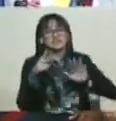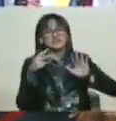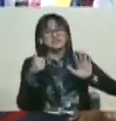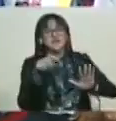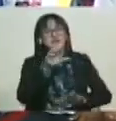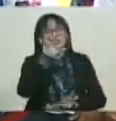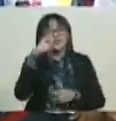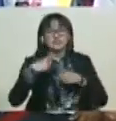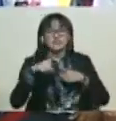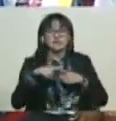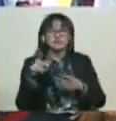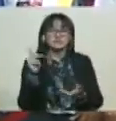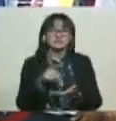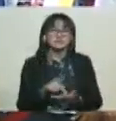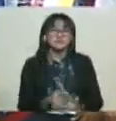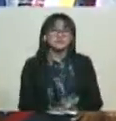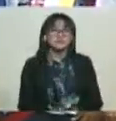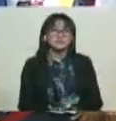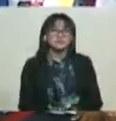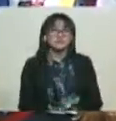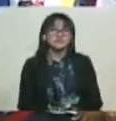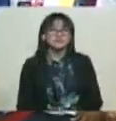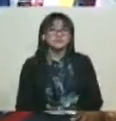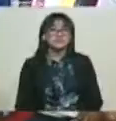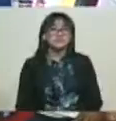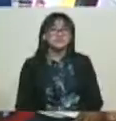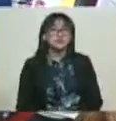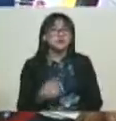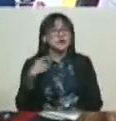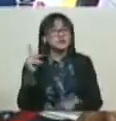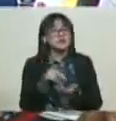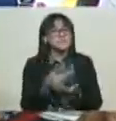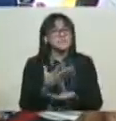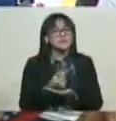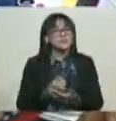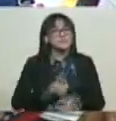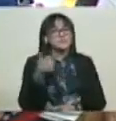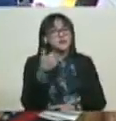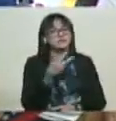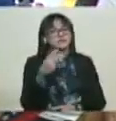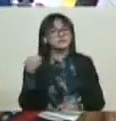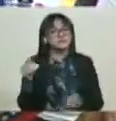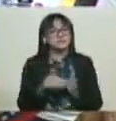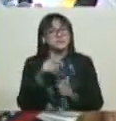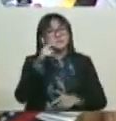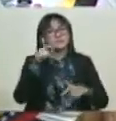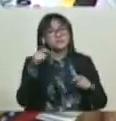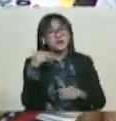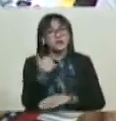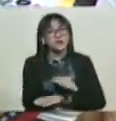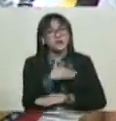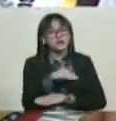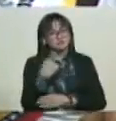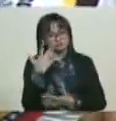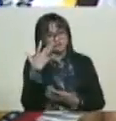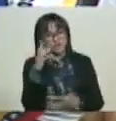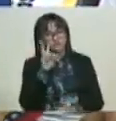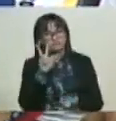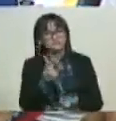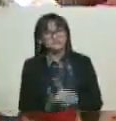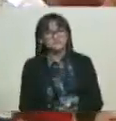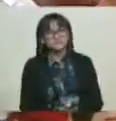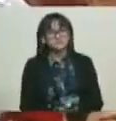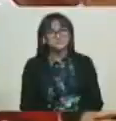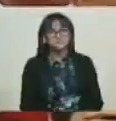estados ayer estuvo en maturín había más de 300.000 personas de la calle ustedes lo vieron